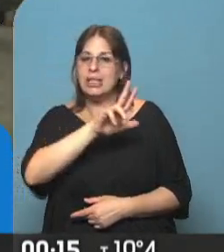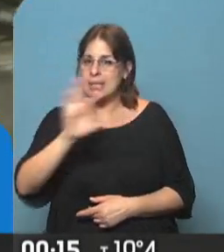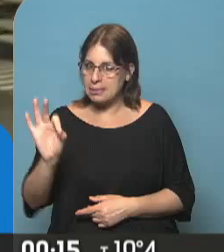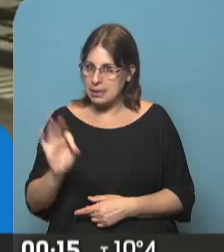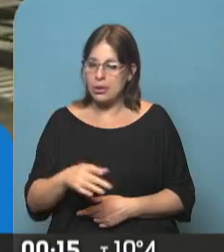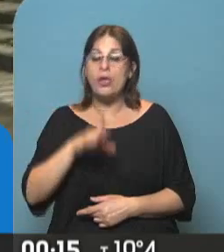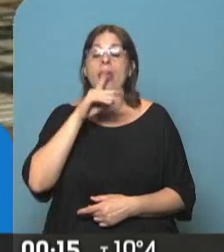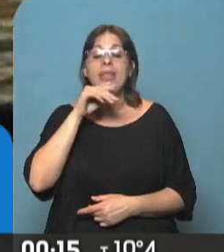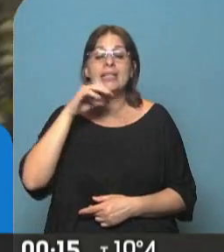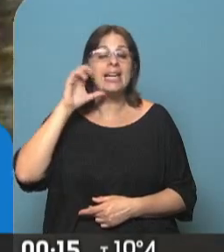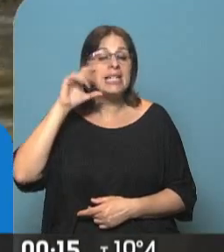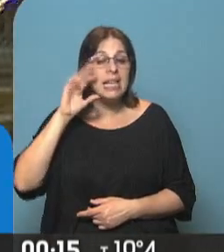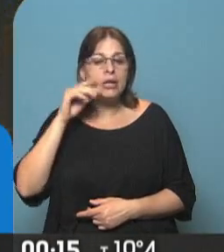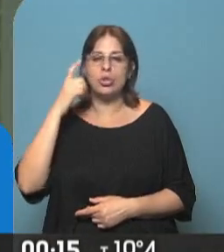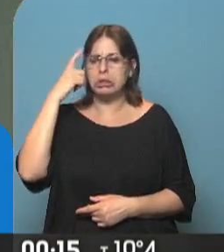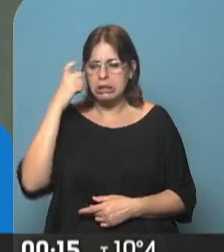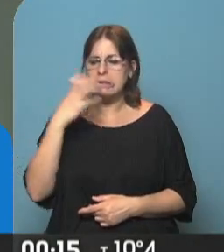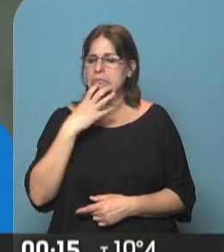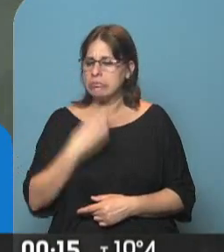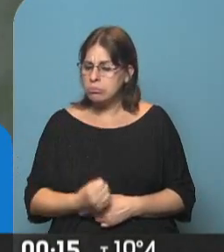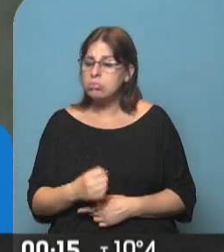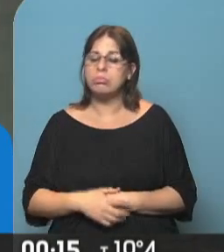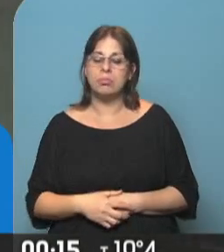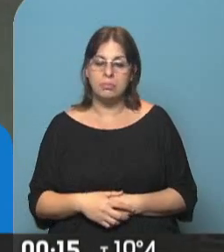Gallardo estaba muy triste, muy amargado